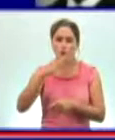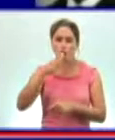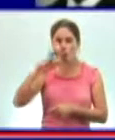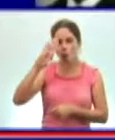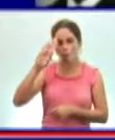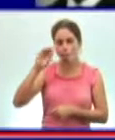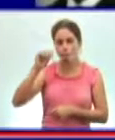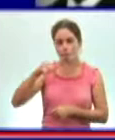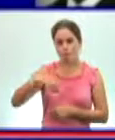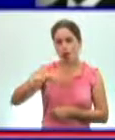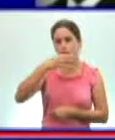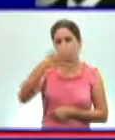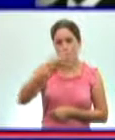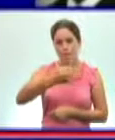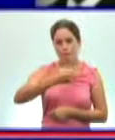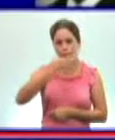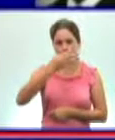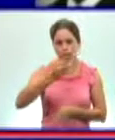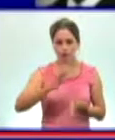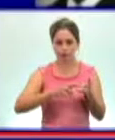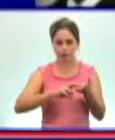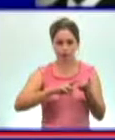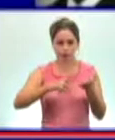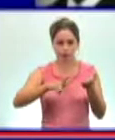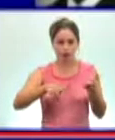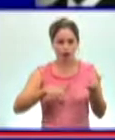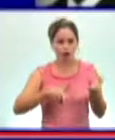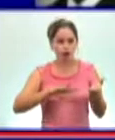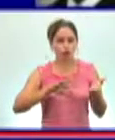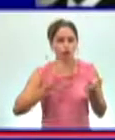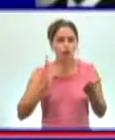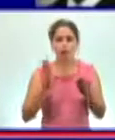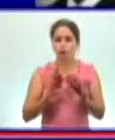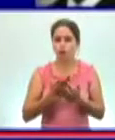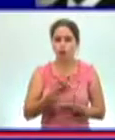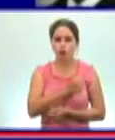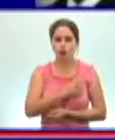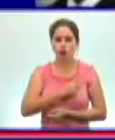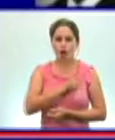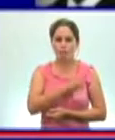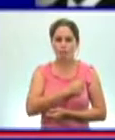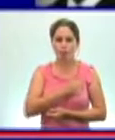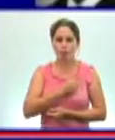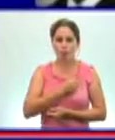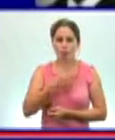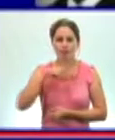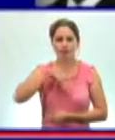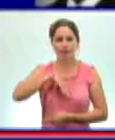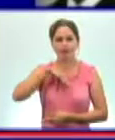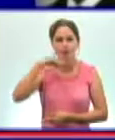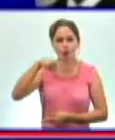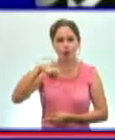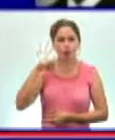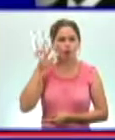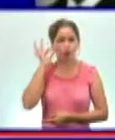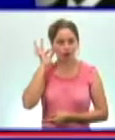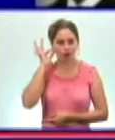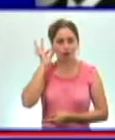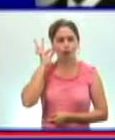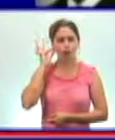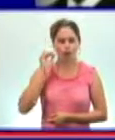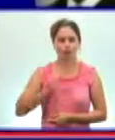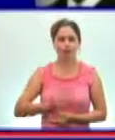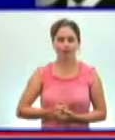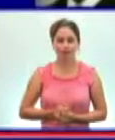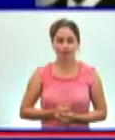y exponía de manera apasionada su amor sobre Laura. Y en este sentido le respondía a Marx, que tuvo